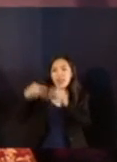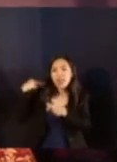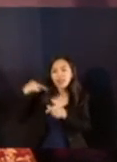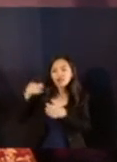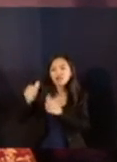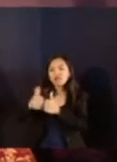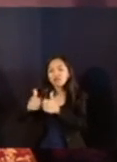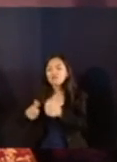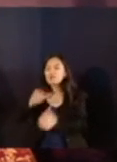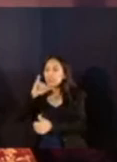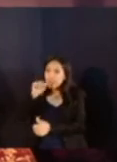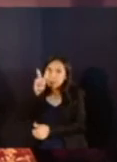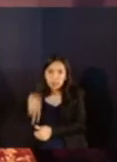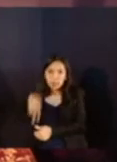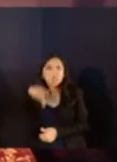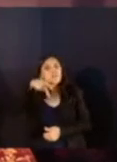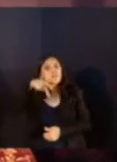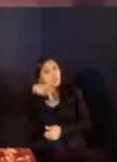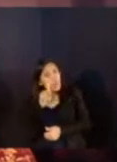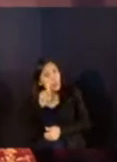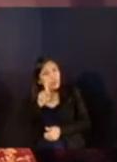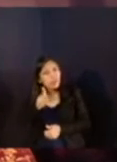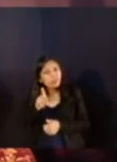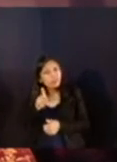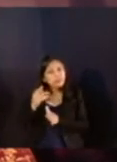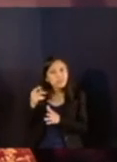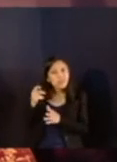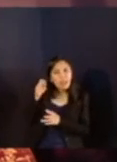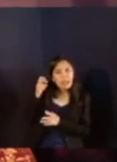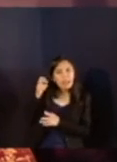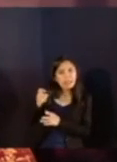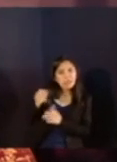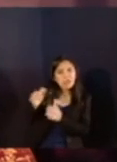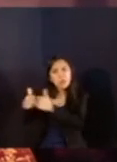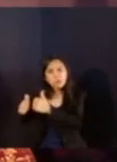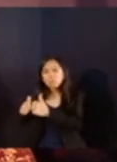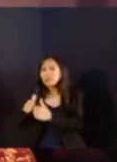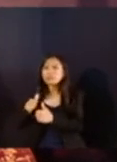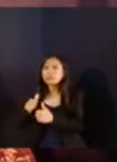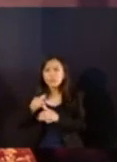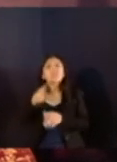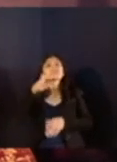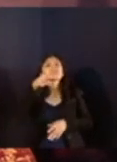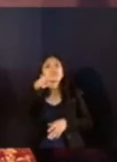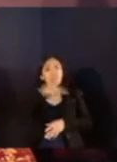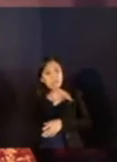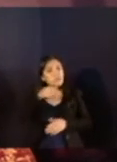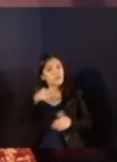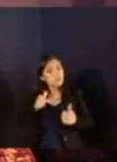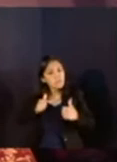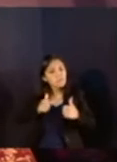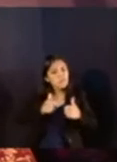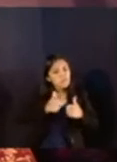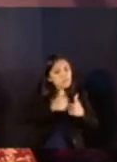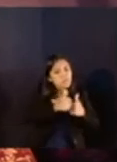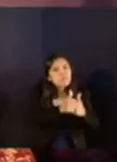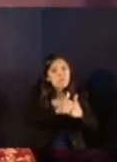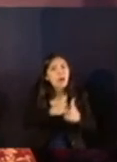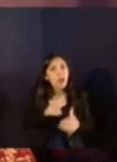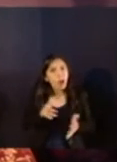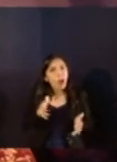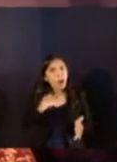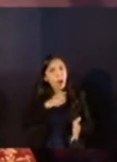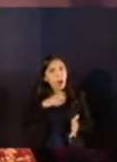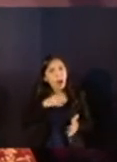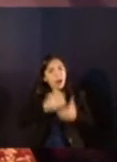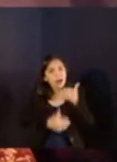general se ha logrado mucho, no solo durante el periodo de los dos